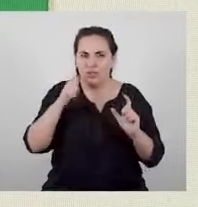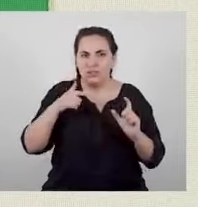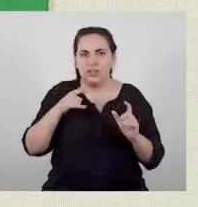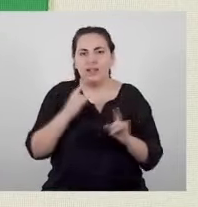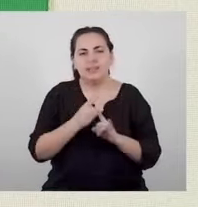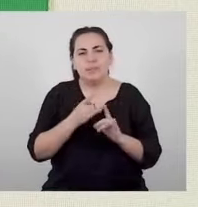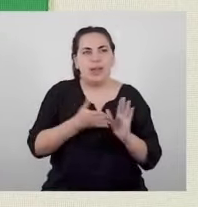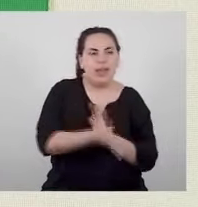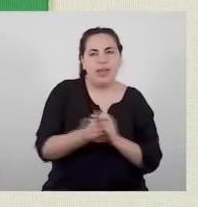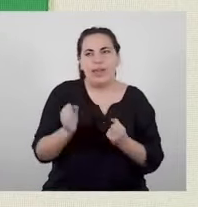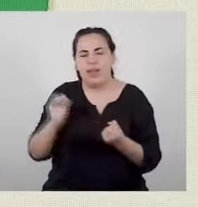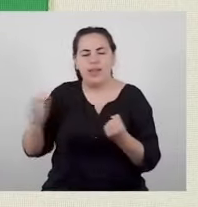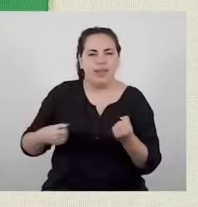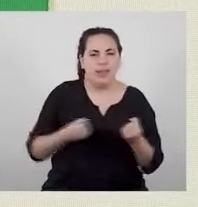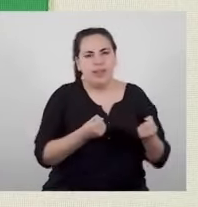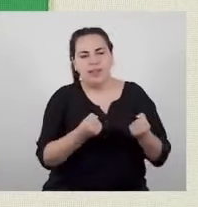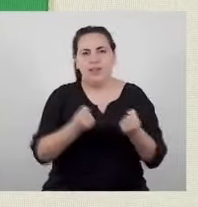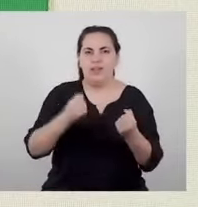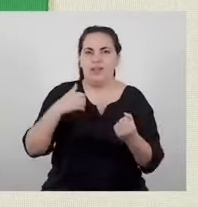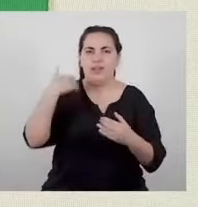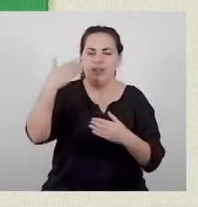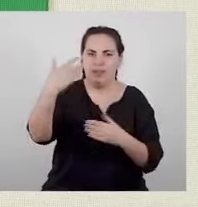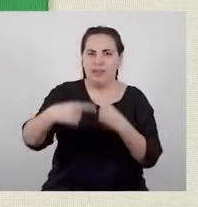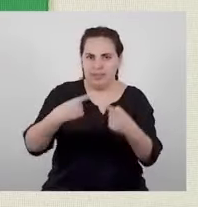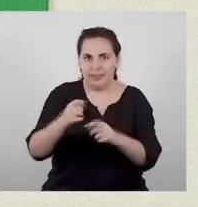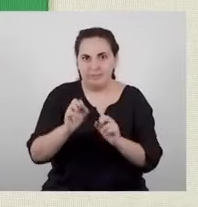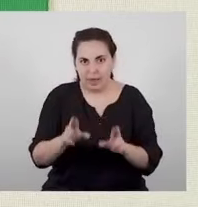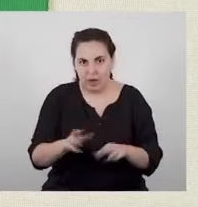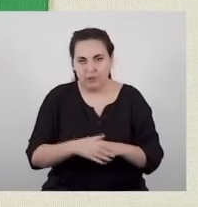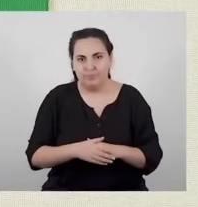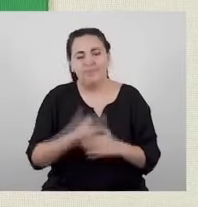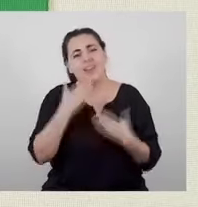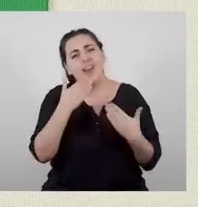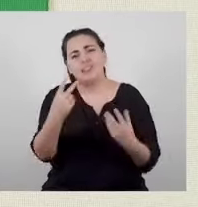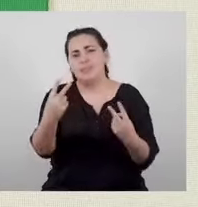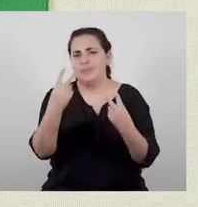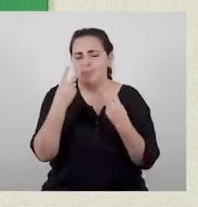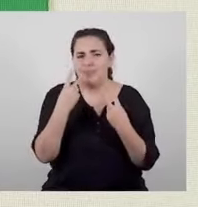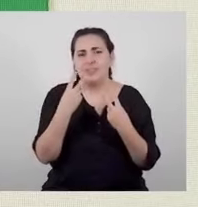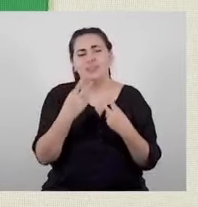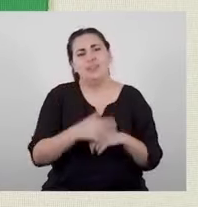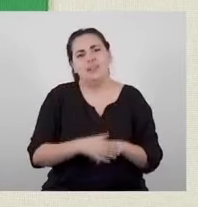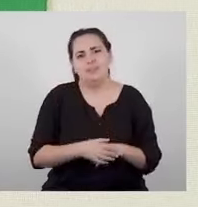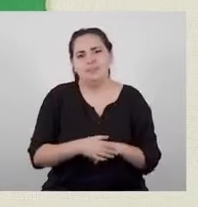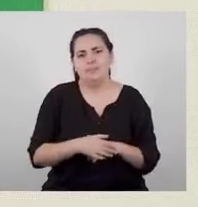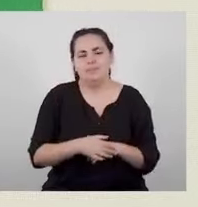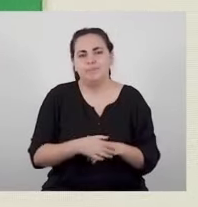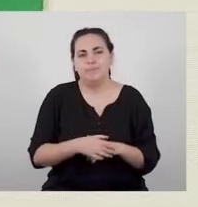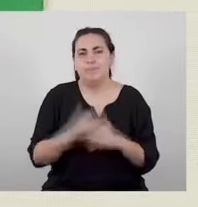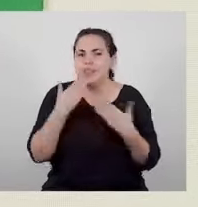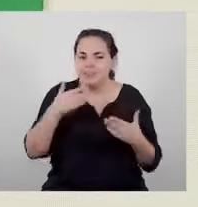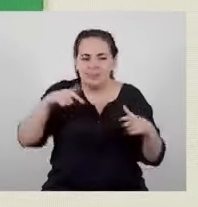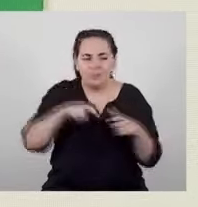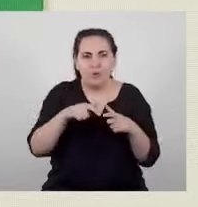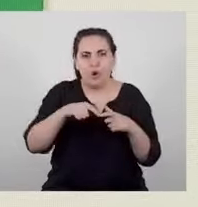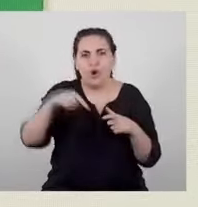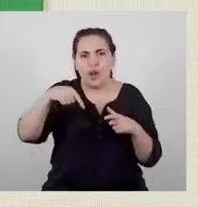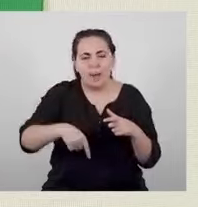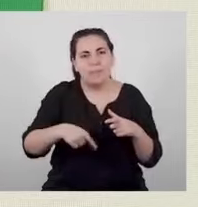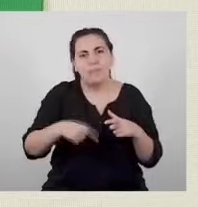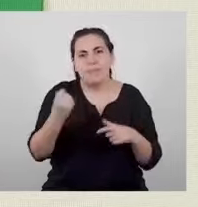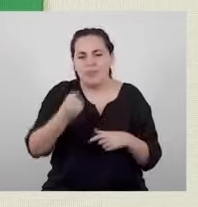pelota para más adelante gracias por estar ahí gracias por acompañarnos gracias por hacer presente este programa que es